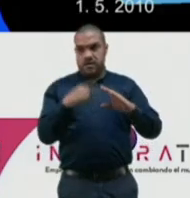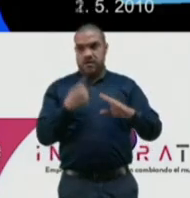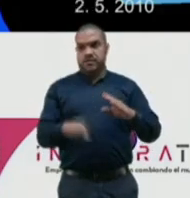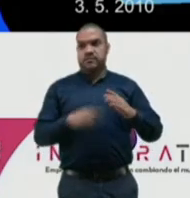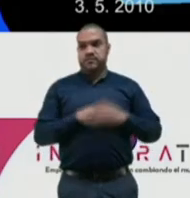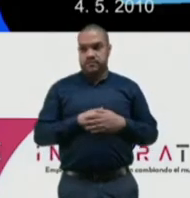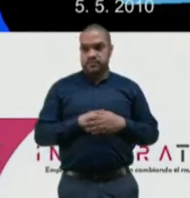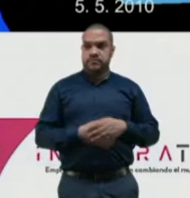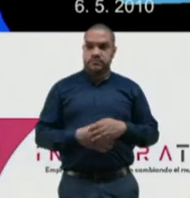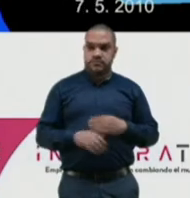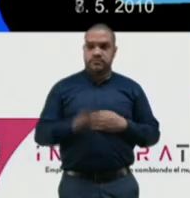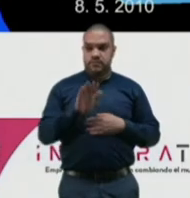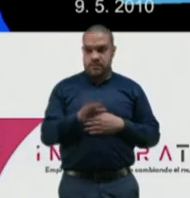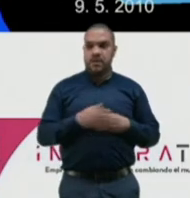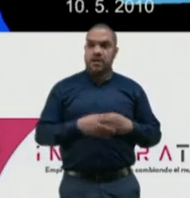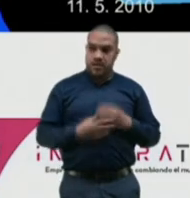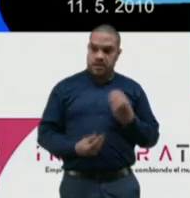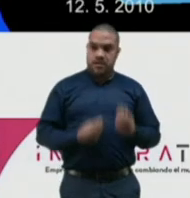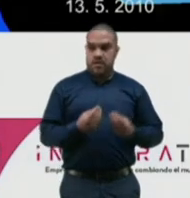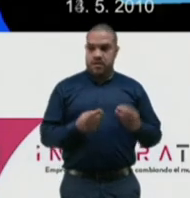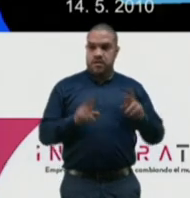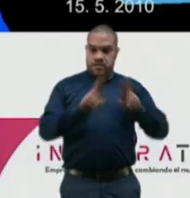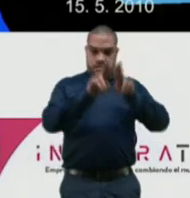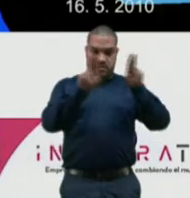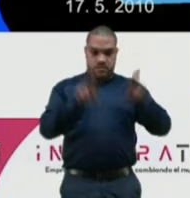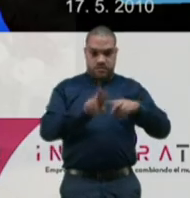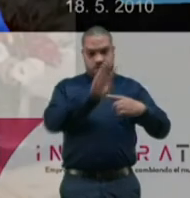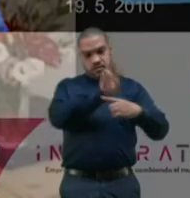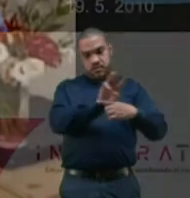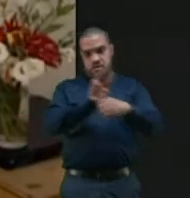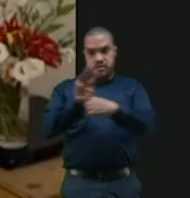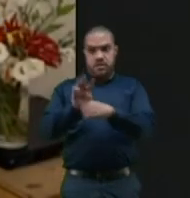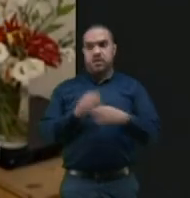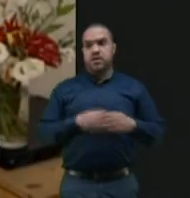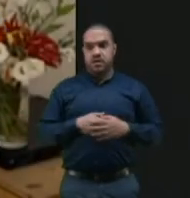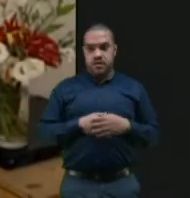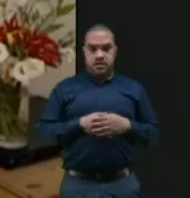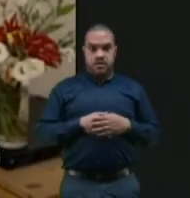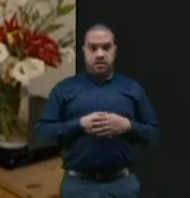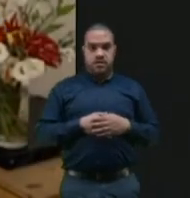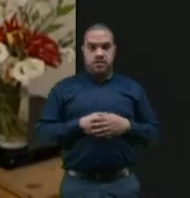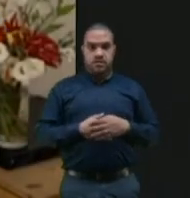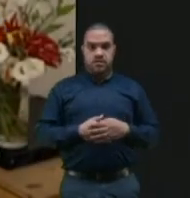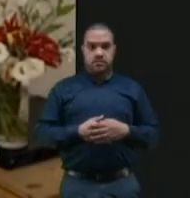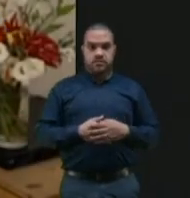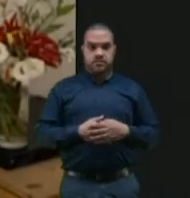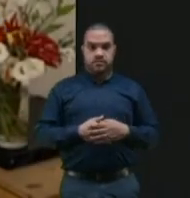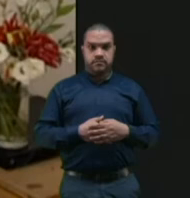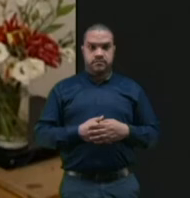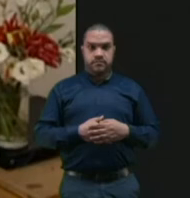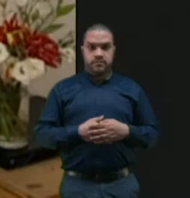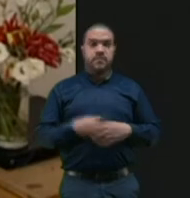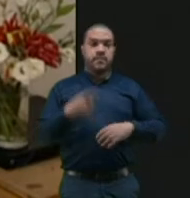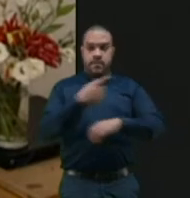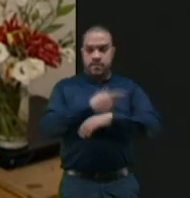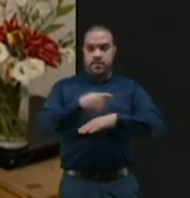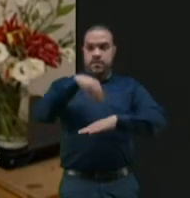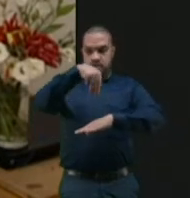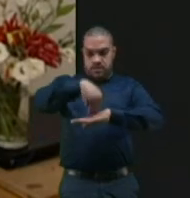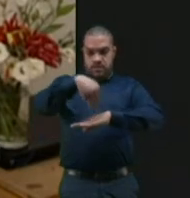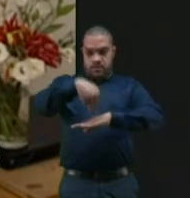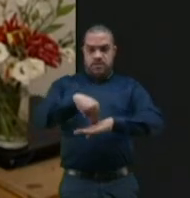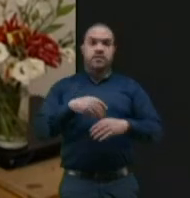de servicio de Internet nos daba acceso y nos daba un correo. Y luego Google trajo Gmail, que inicialmente